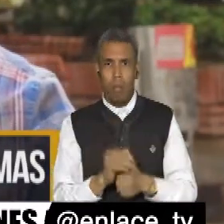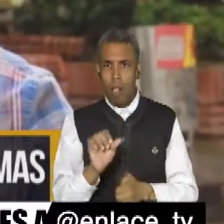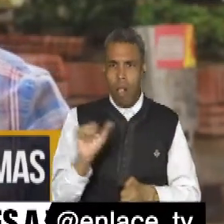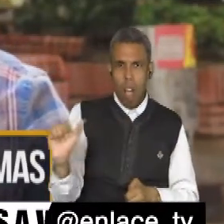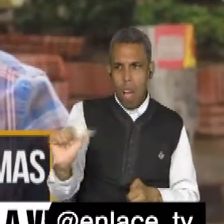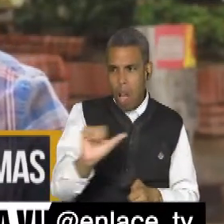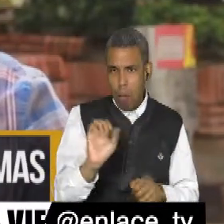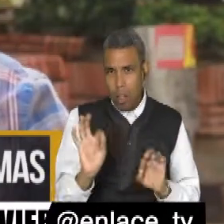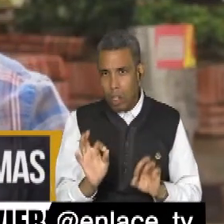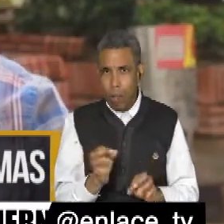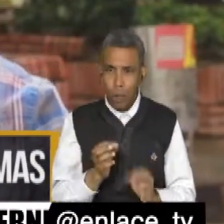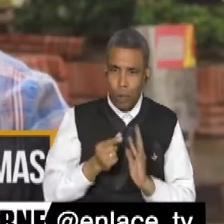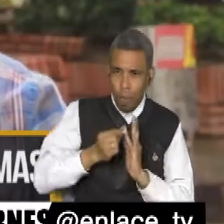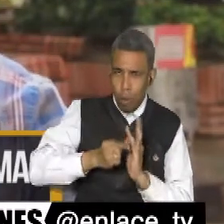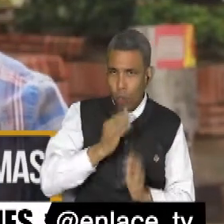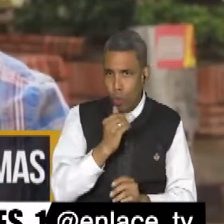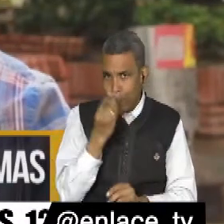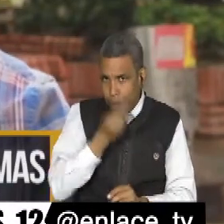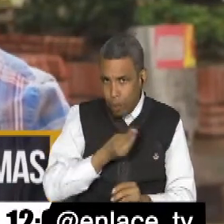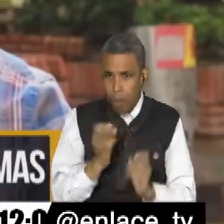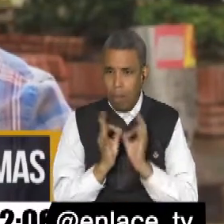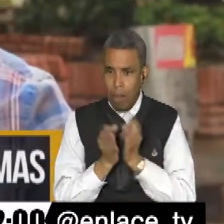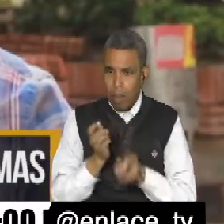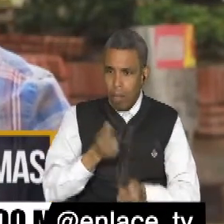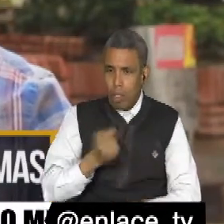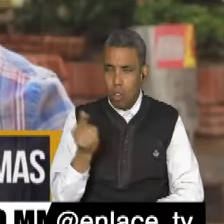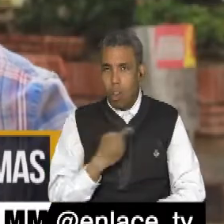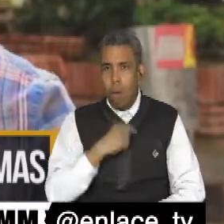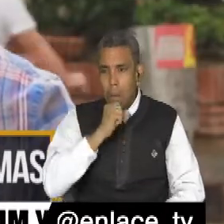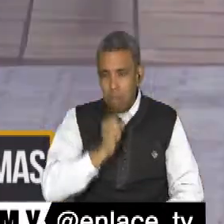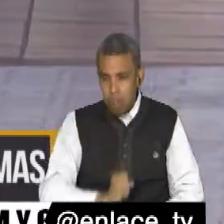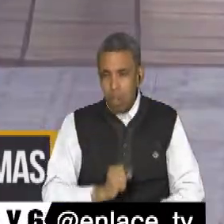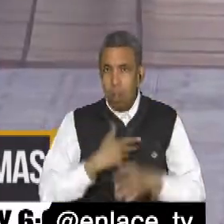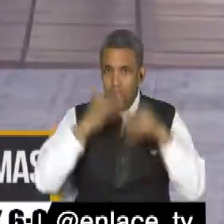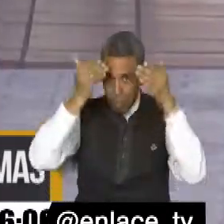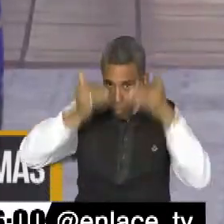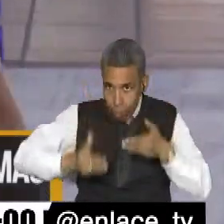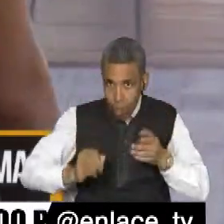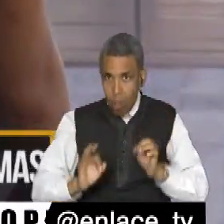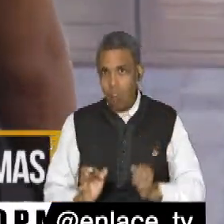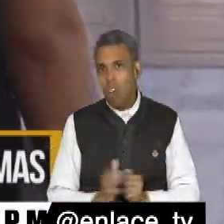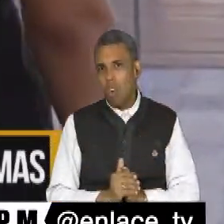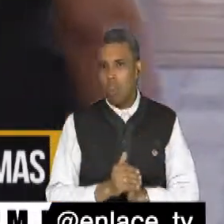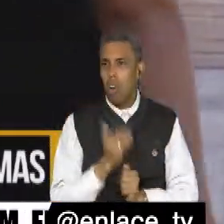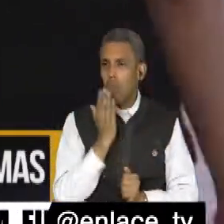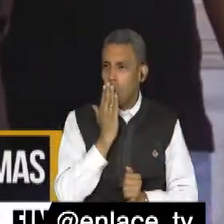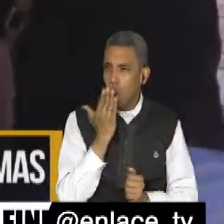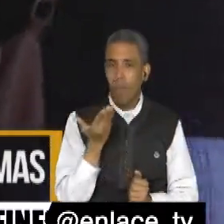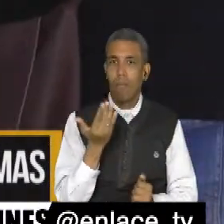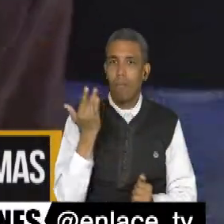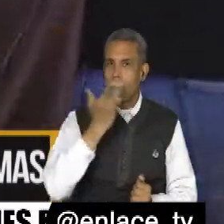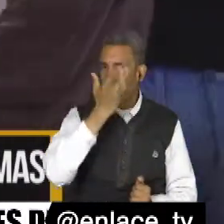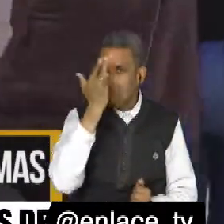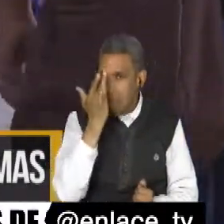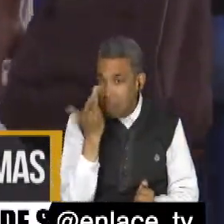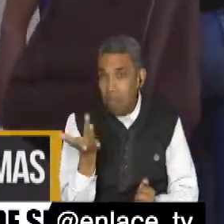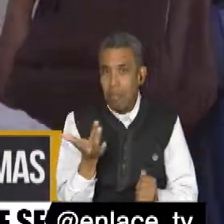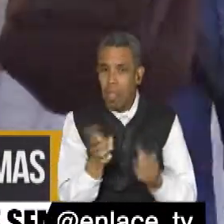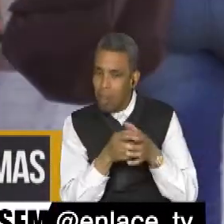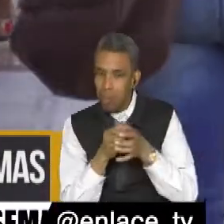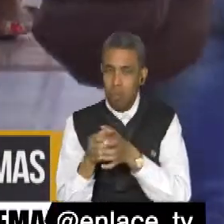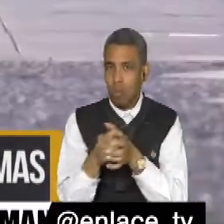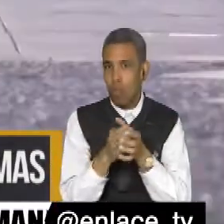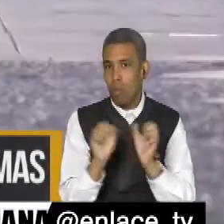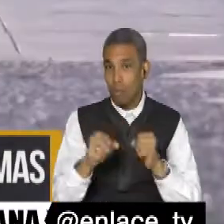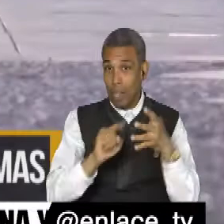mayor, población en situación de discapacidad y grupo de etnias. 15 serán los apoyos que se otorgarán en especie como equipos